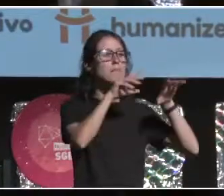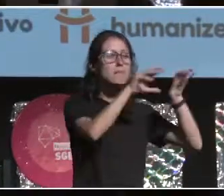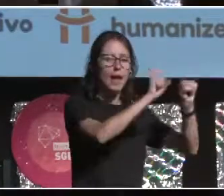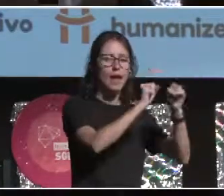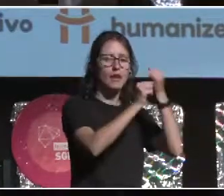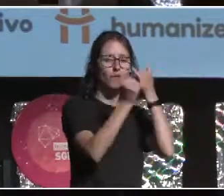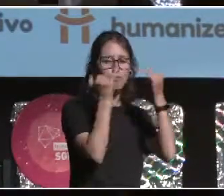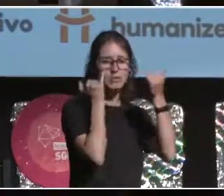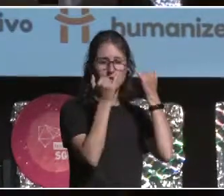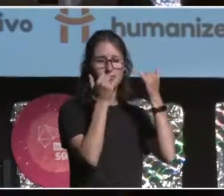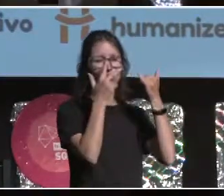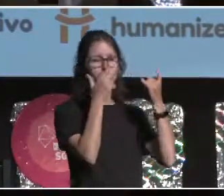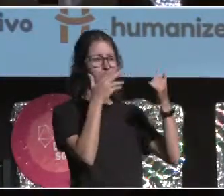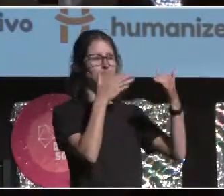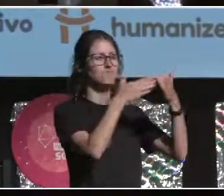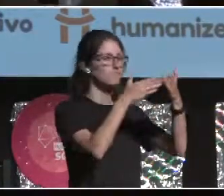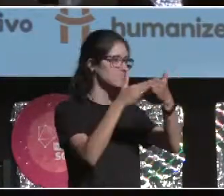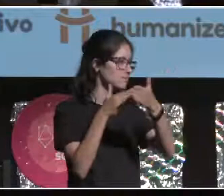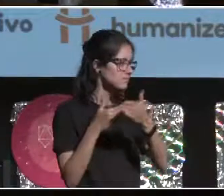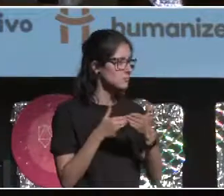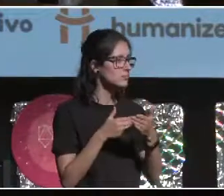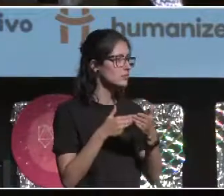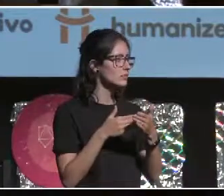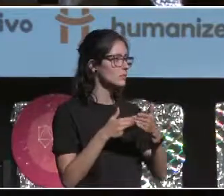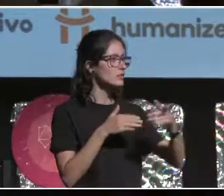dado. Oi?